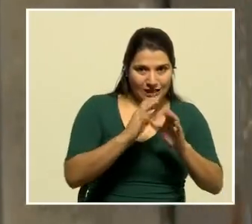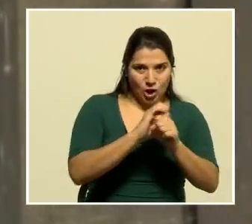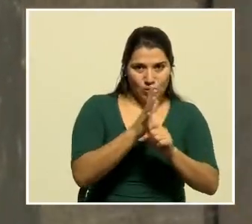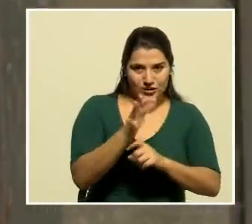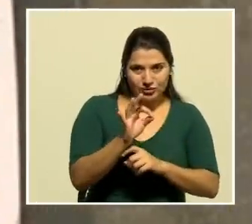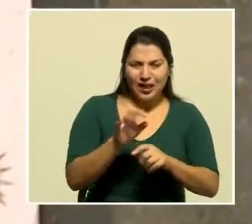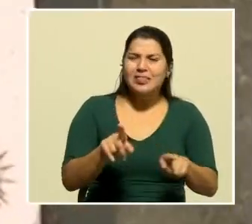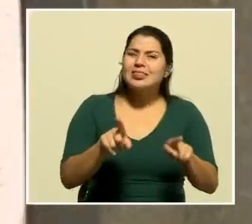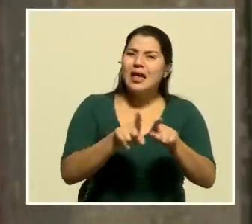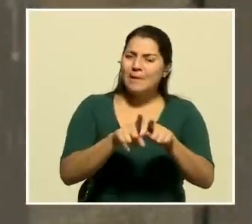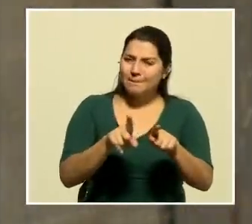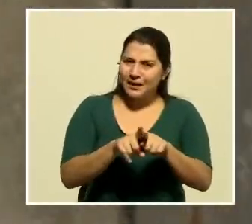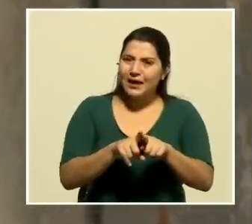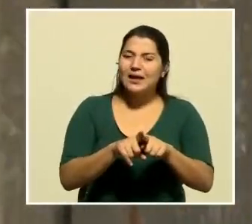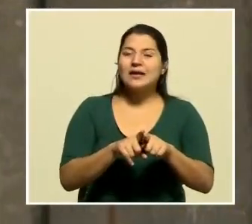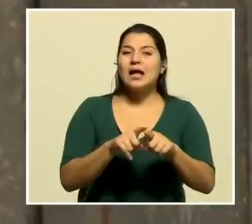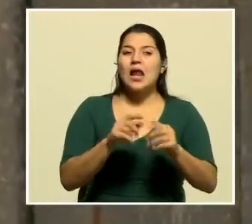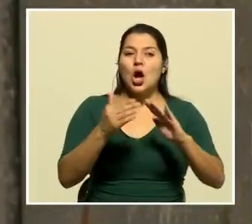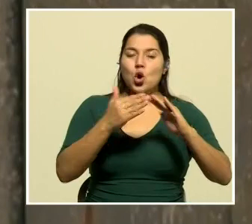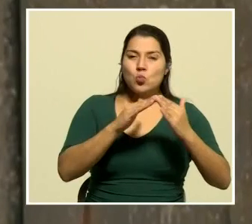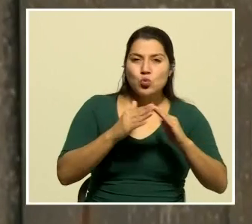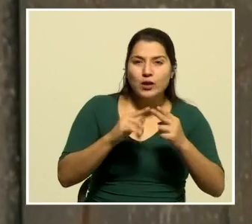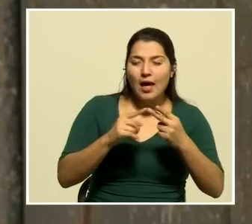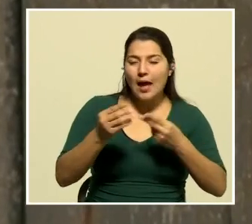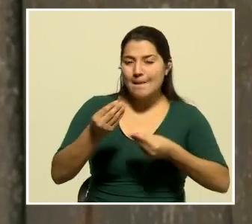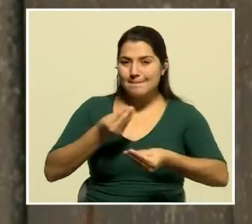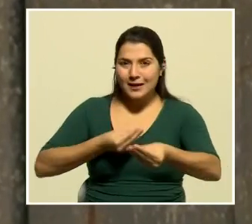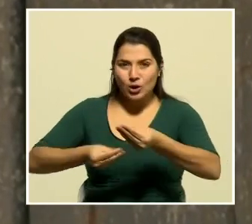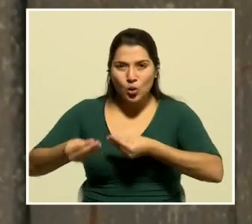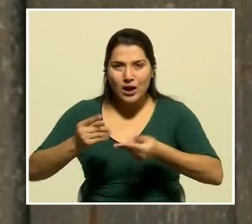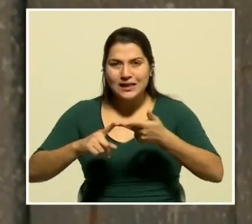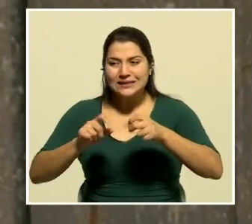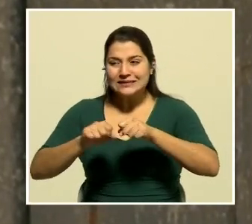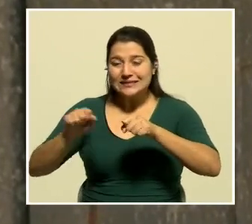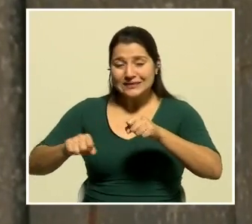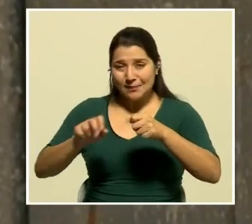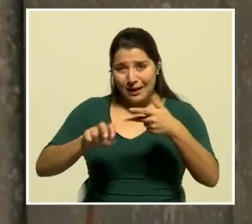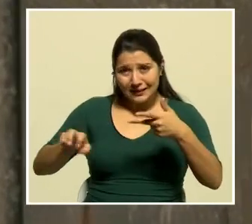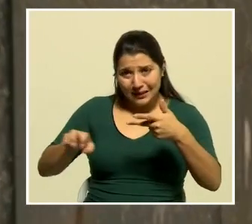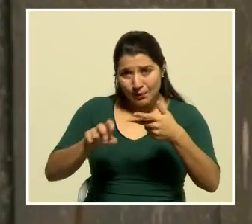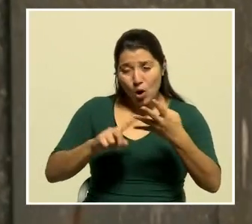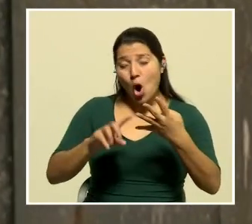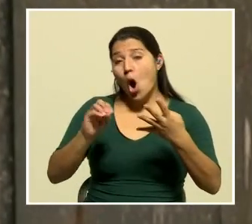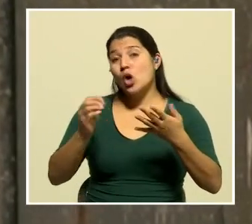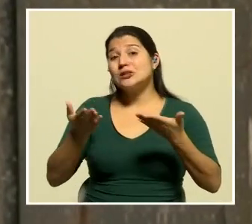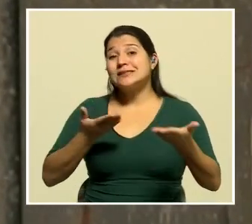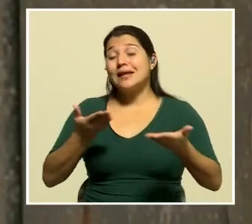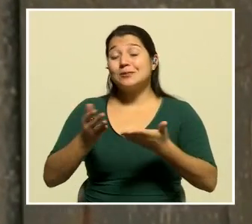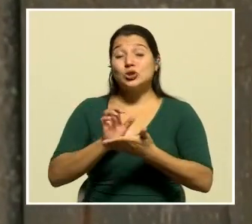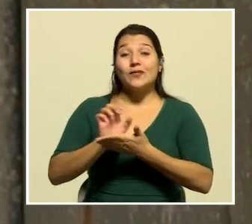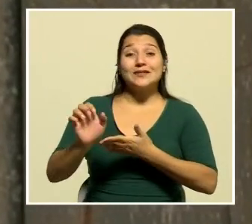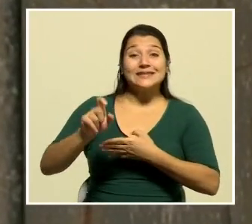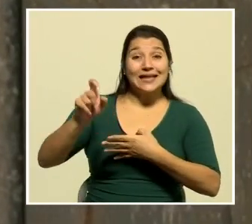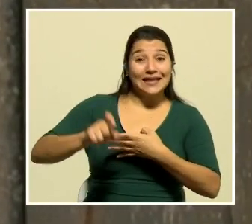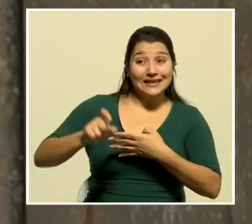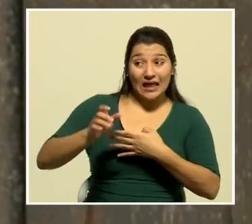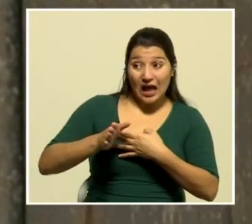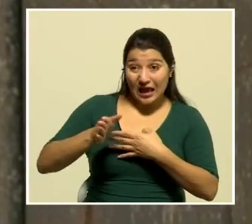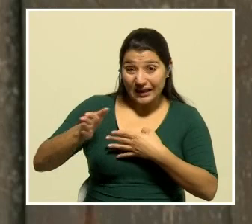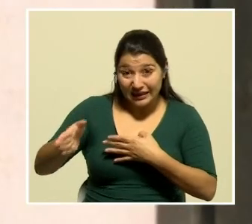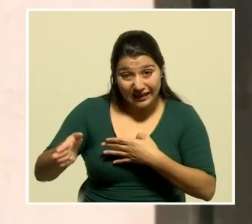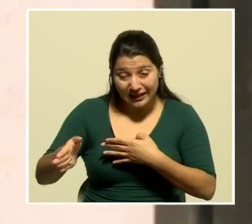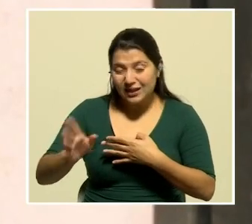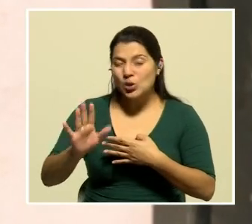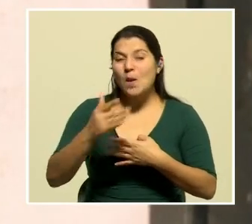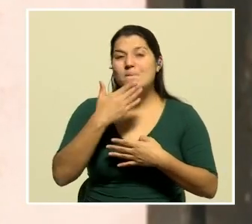comunidades, mercados y sistemas de transporte de facilidades aumentadas de higiene y de servicios que eviten la necesidad de trasladarse y hacer filas